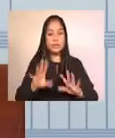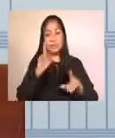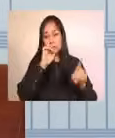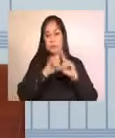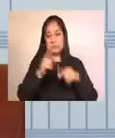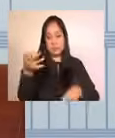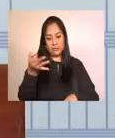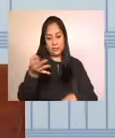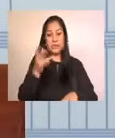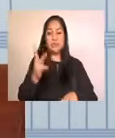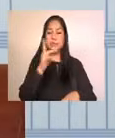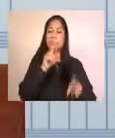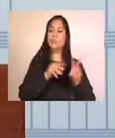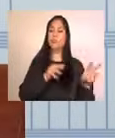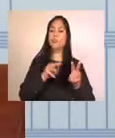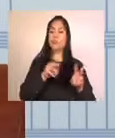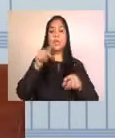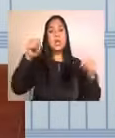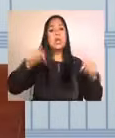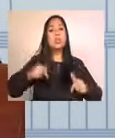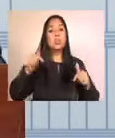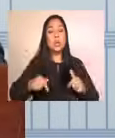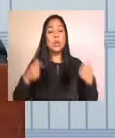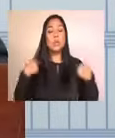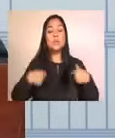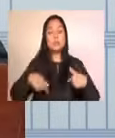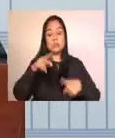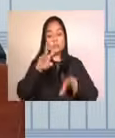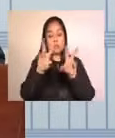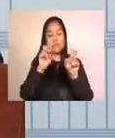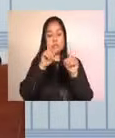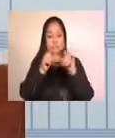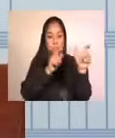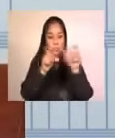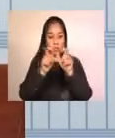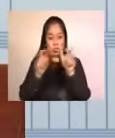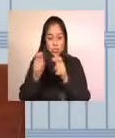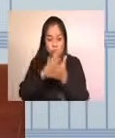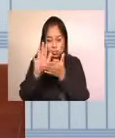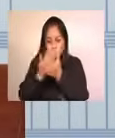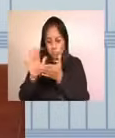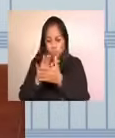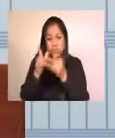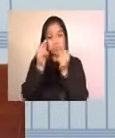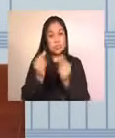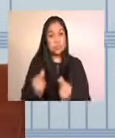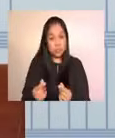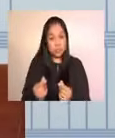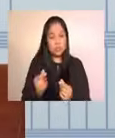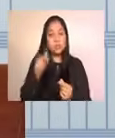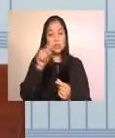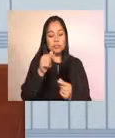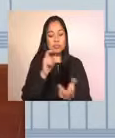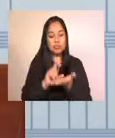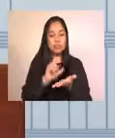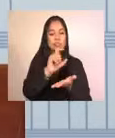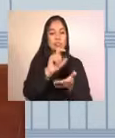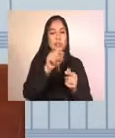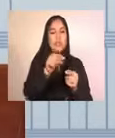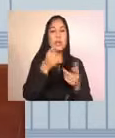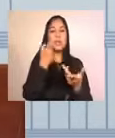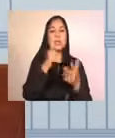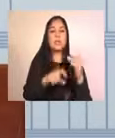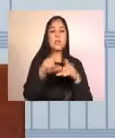sino modernas y actualizadas respecto al control de la ejecución de estos fondos que están destinados a través de los